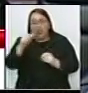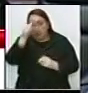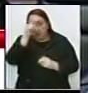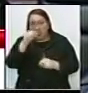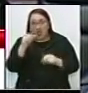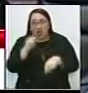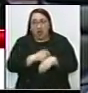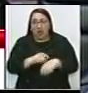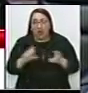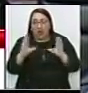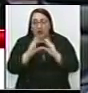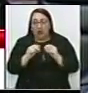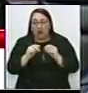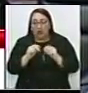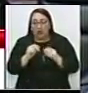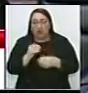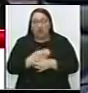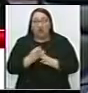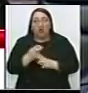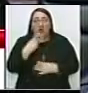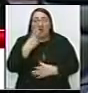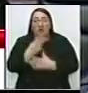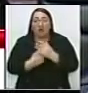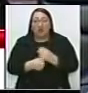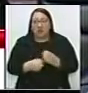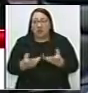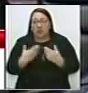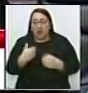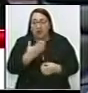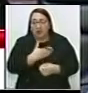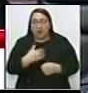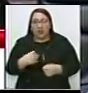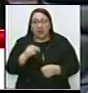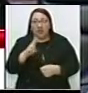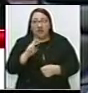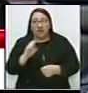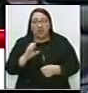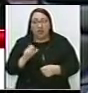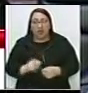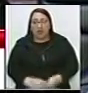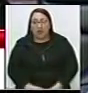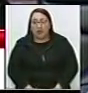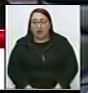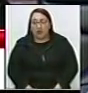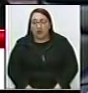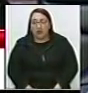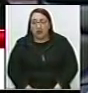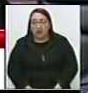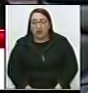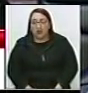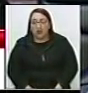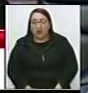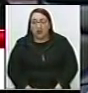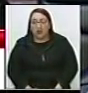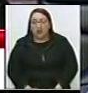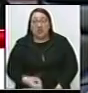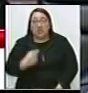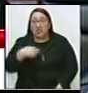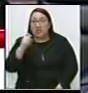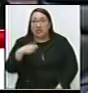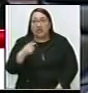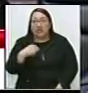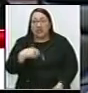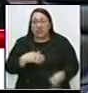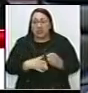de la noche una cuestión de confianza planteada por el presidente de la República, que tiene una necesidad imperiosa